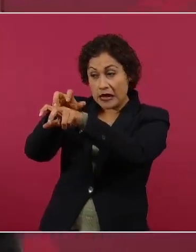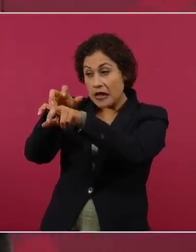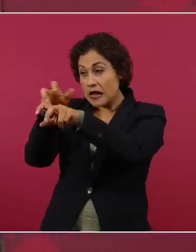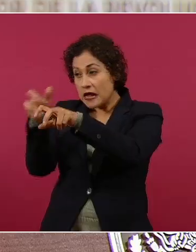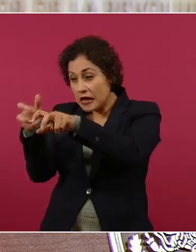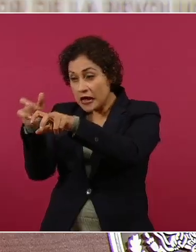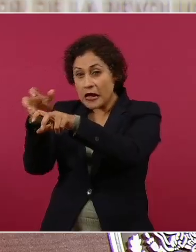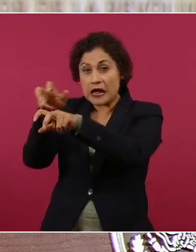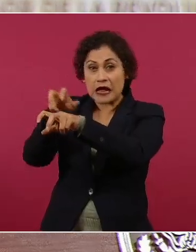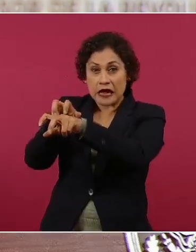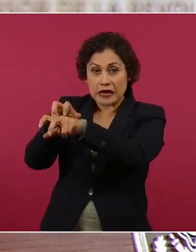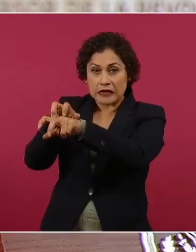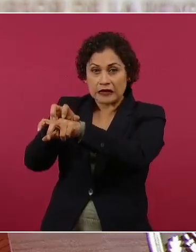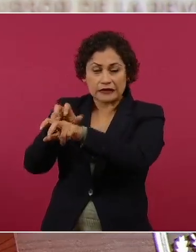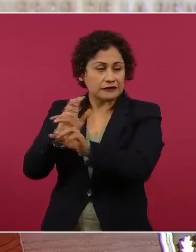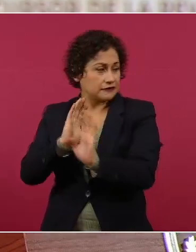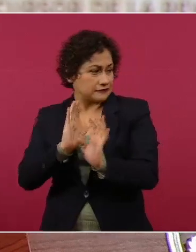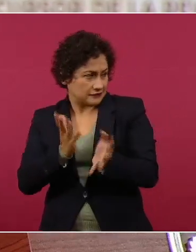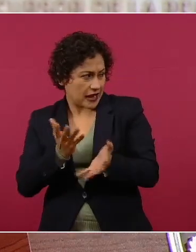dice, bueno, pues ya te ayudé.